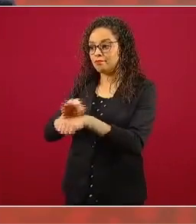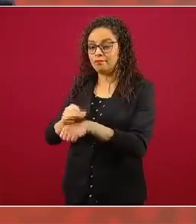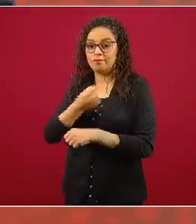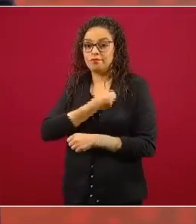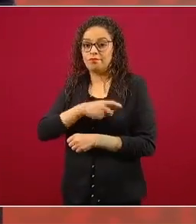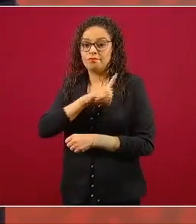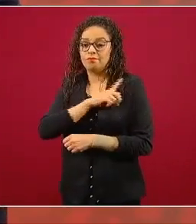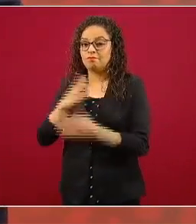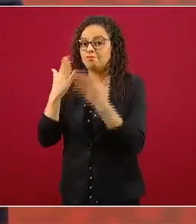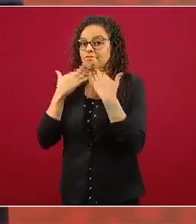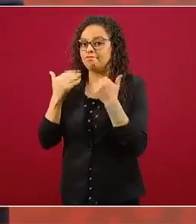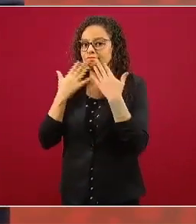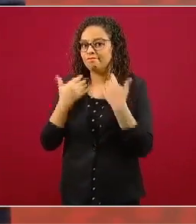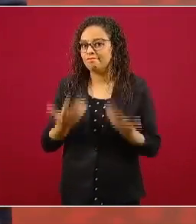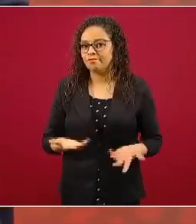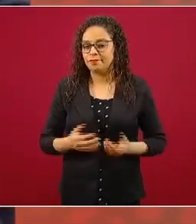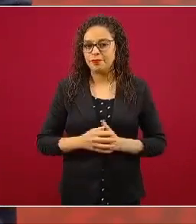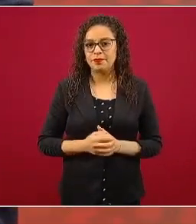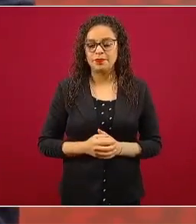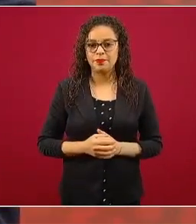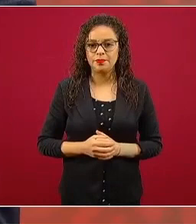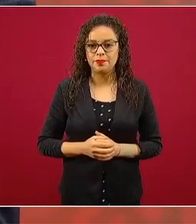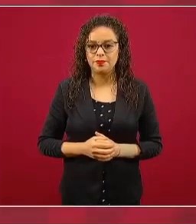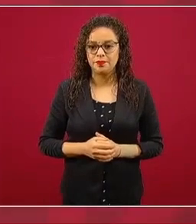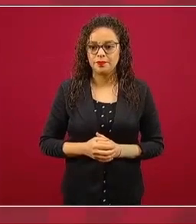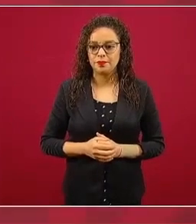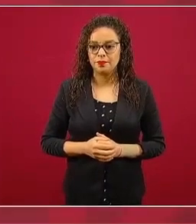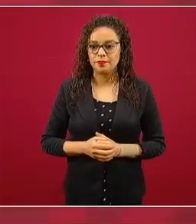Como se decía antes,